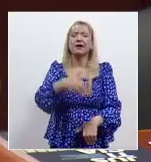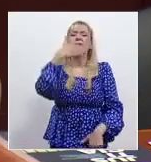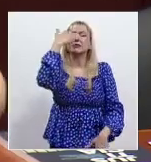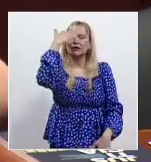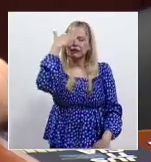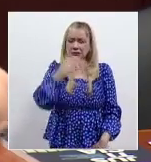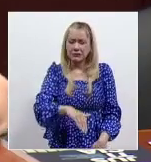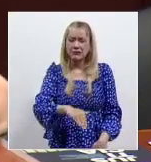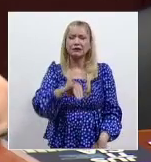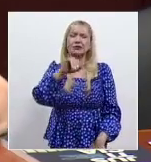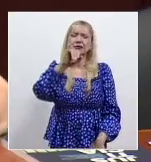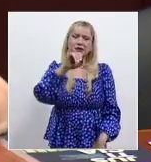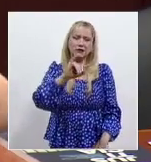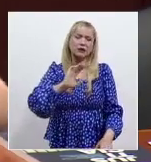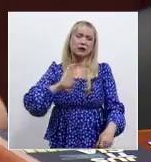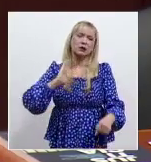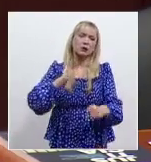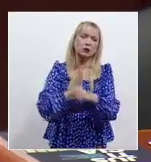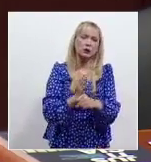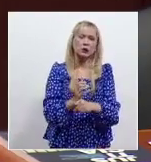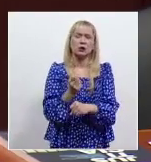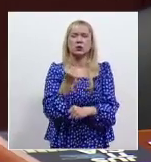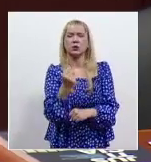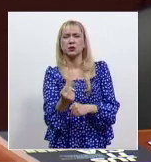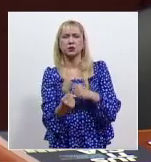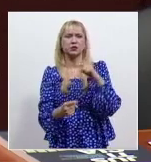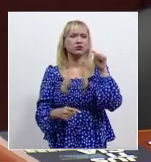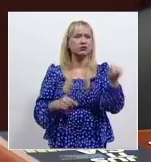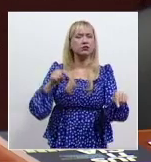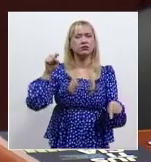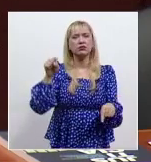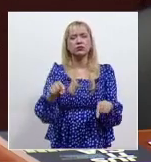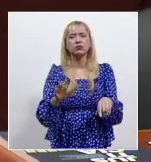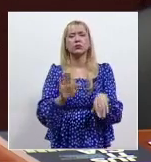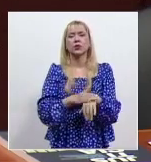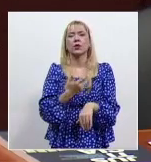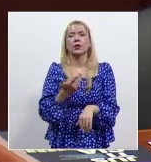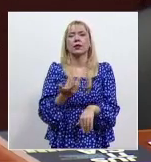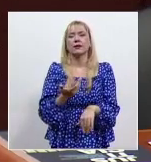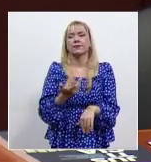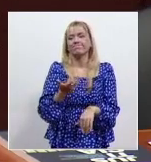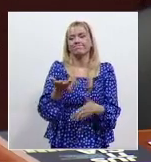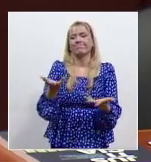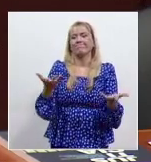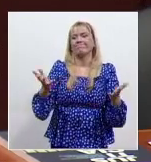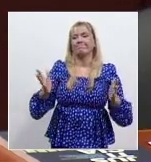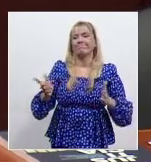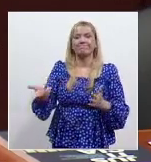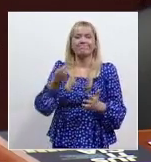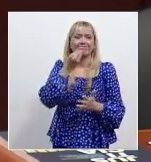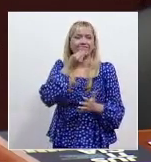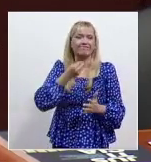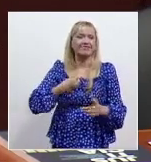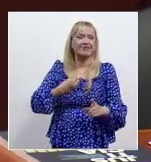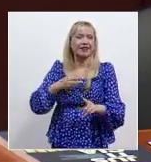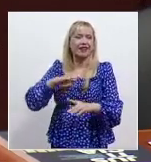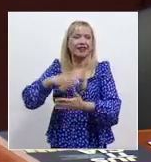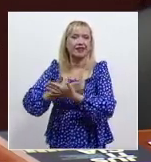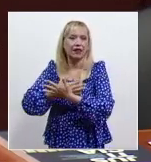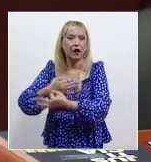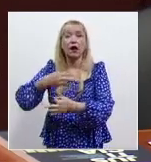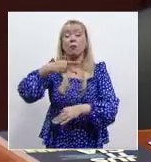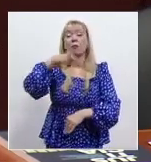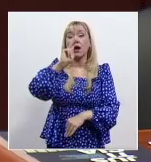de este tipo de penalidades en ciertas conductas que lo propician. Pero esto no quiere decir que en un momento dado